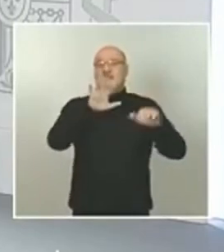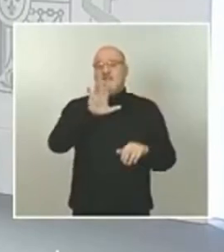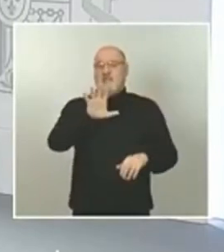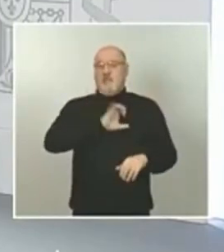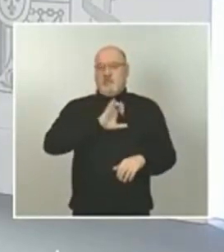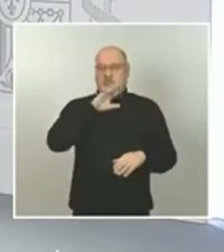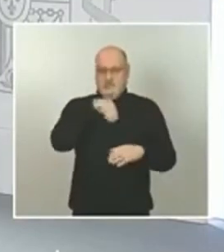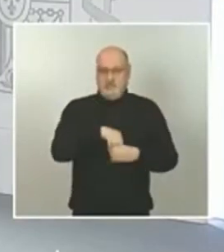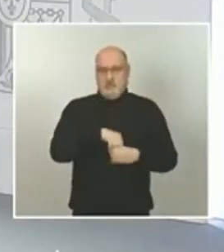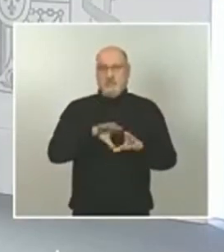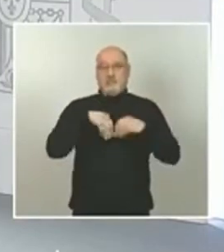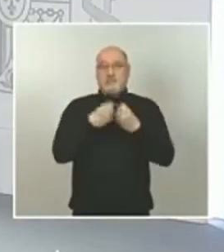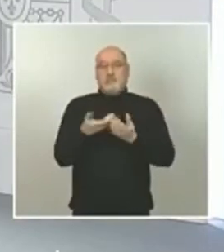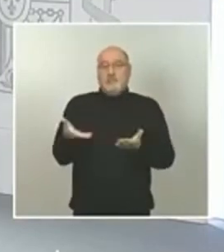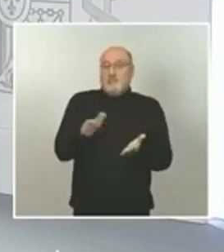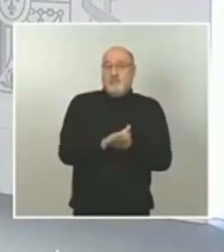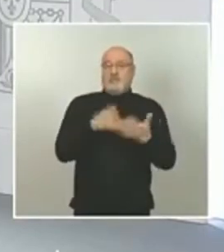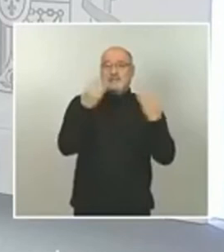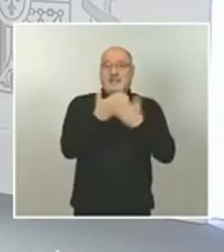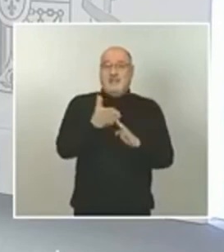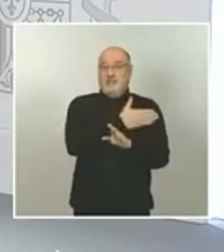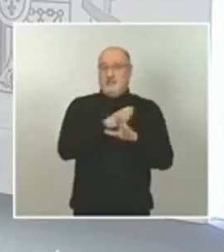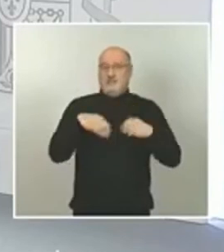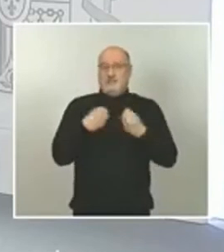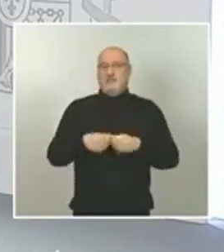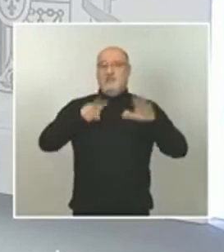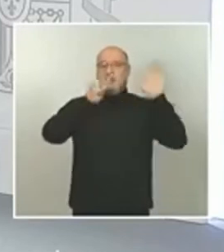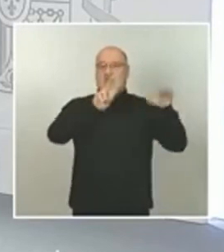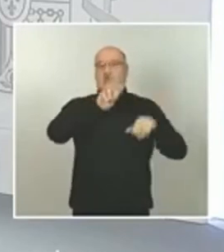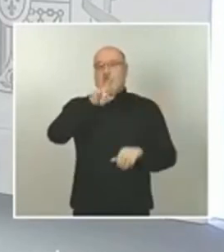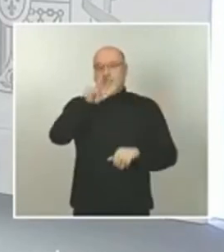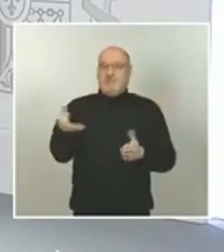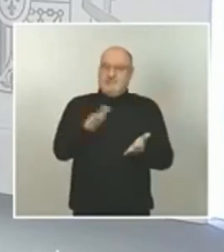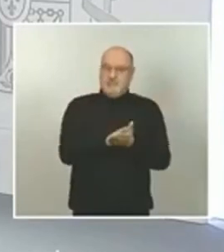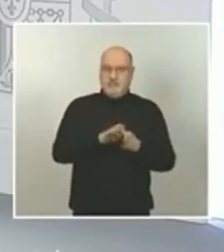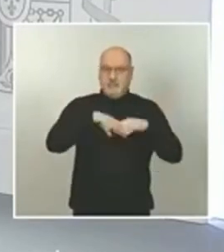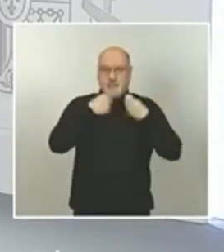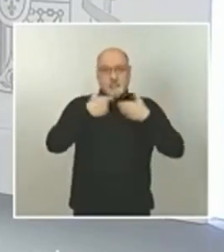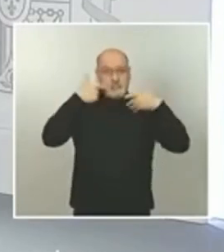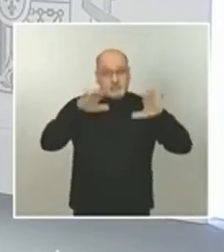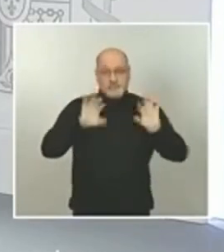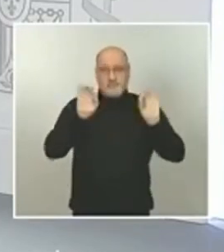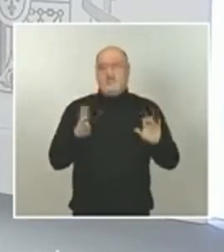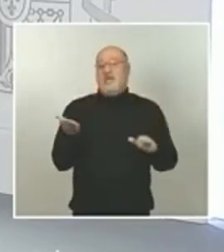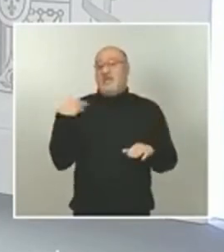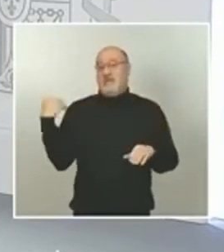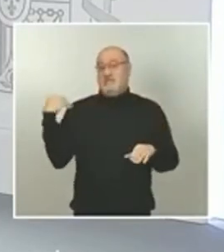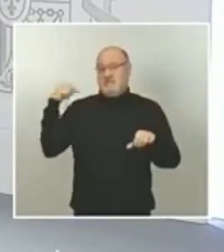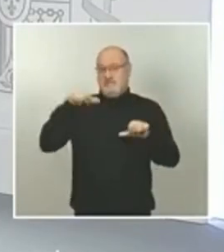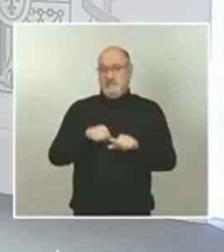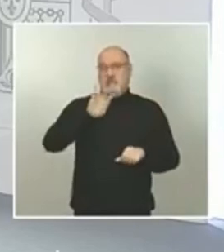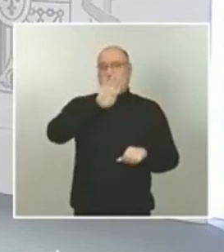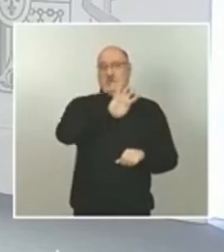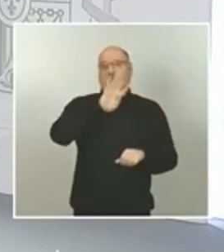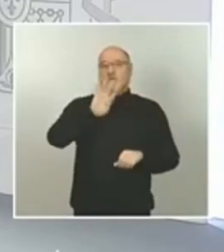Los fallecidos en los últimos 7 días, 722, y los notificados con fecha de ayer, 446.